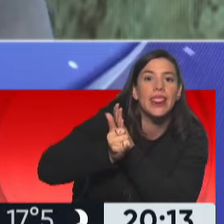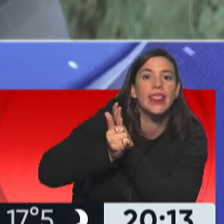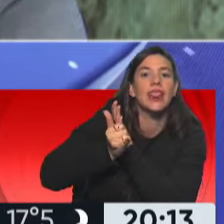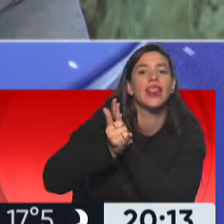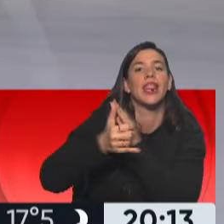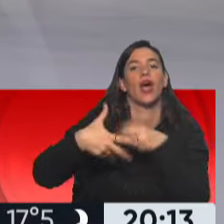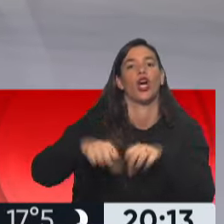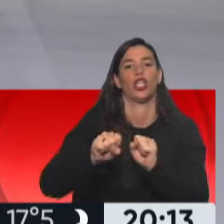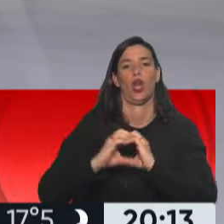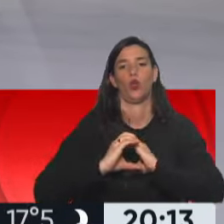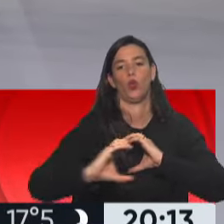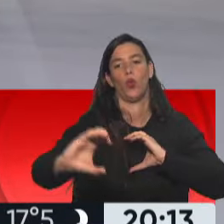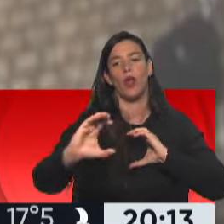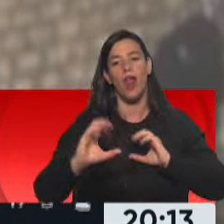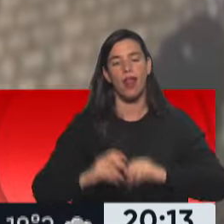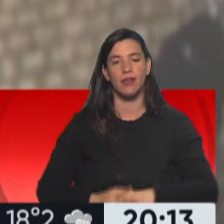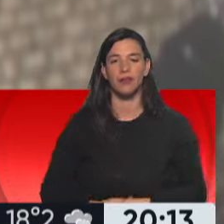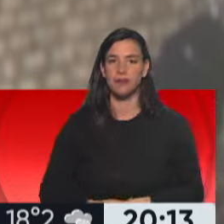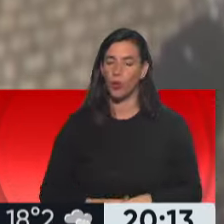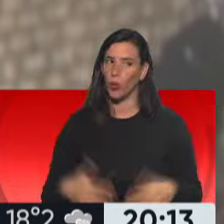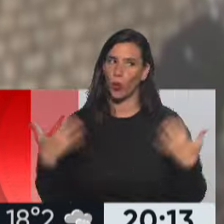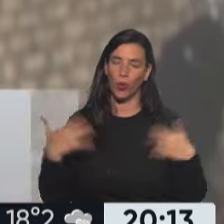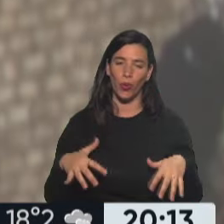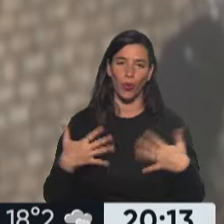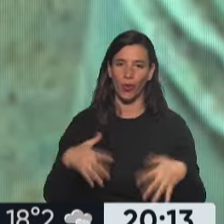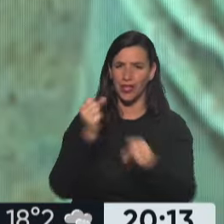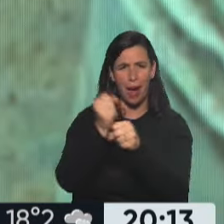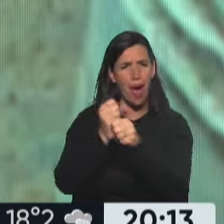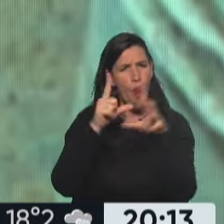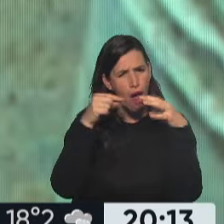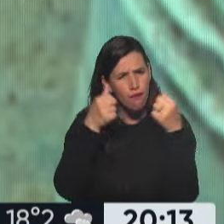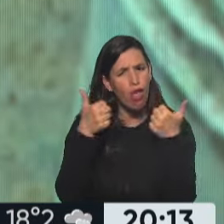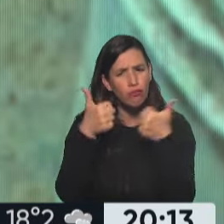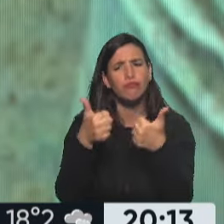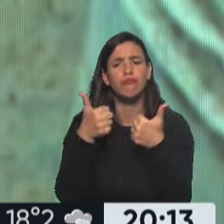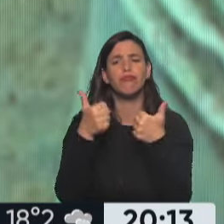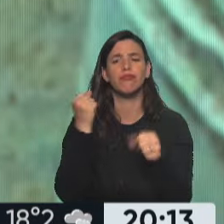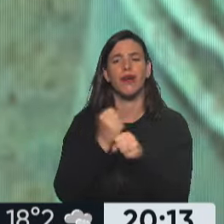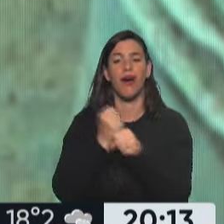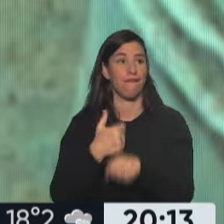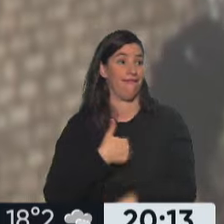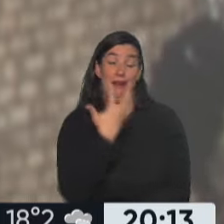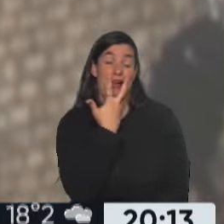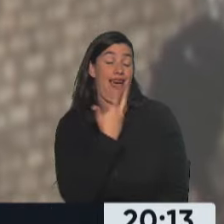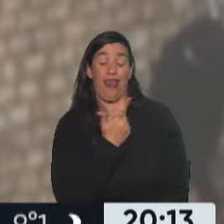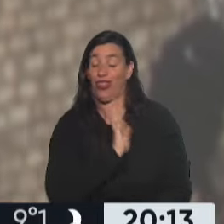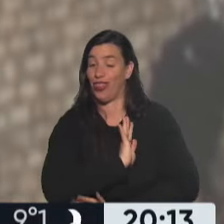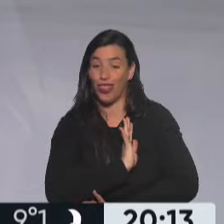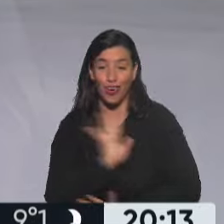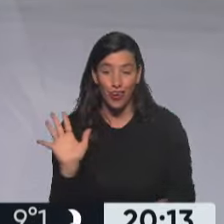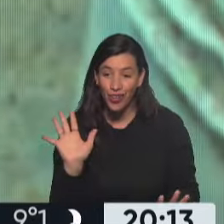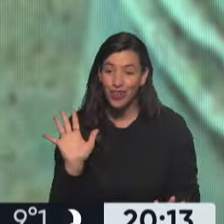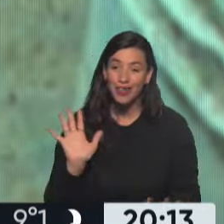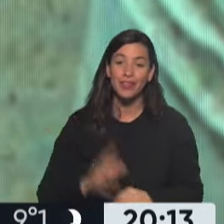podemos. Alfredo, extraordinario este trabajo, ¿eh? Increíble. Me encantó hacerlo, quiero decirte. Fue el equipo que te acompañó.